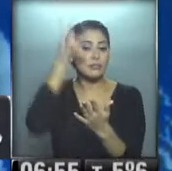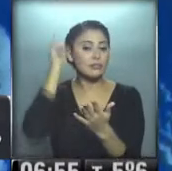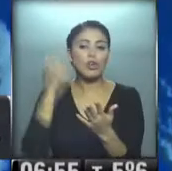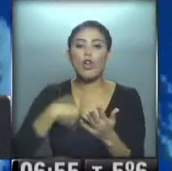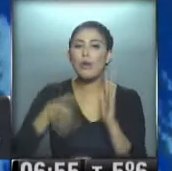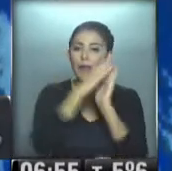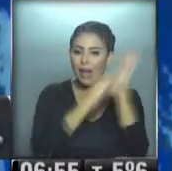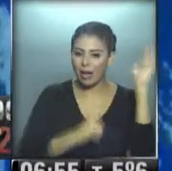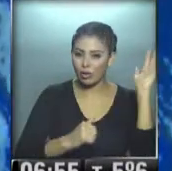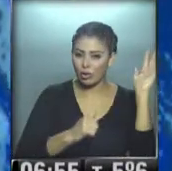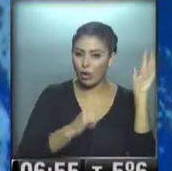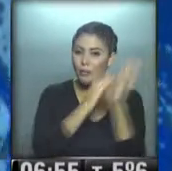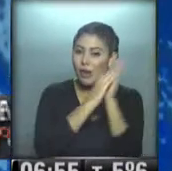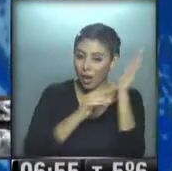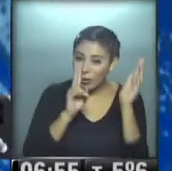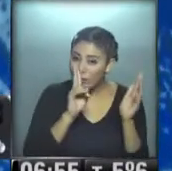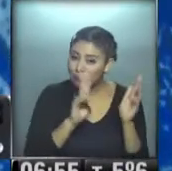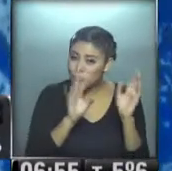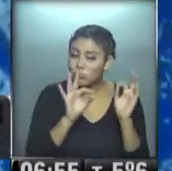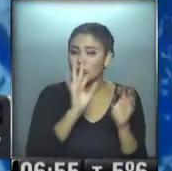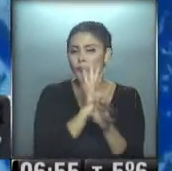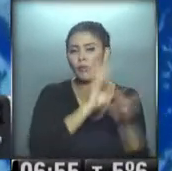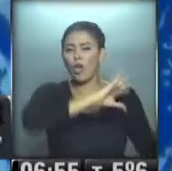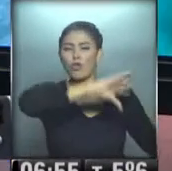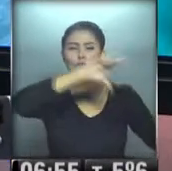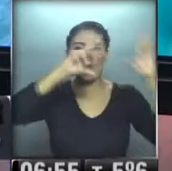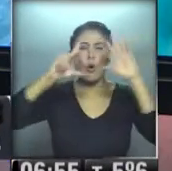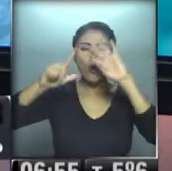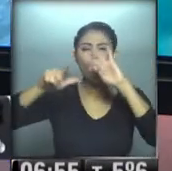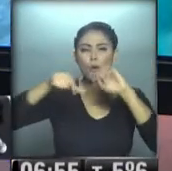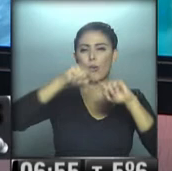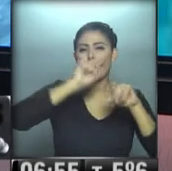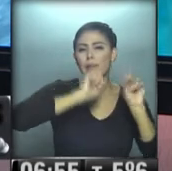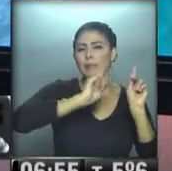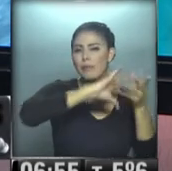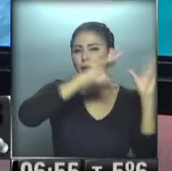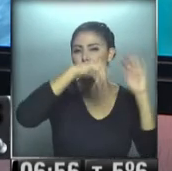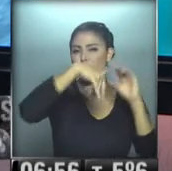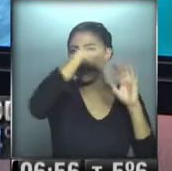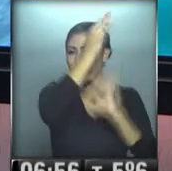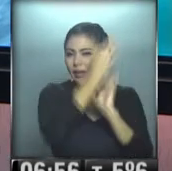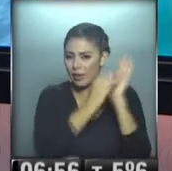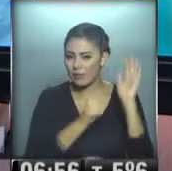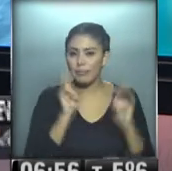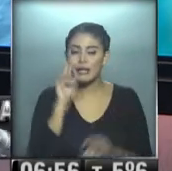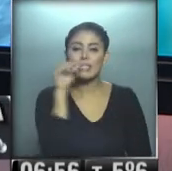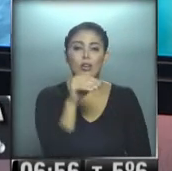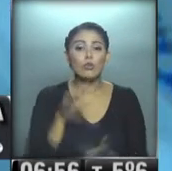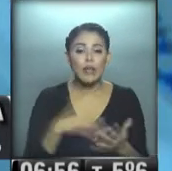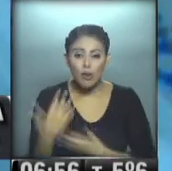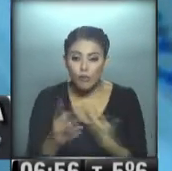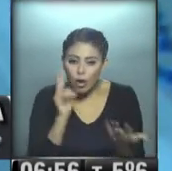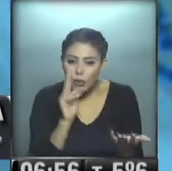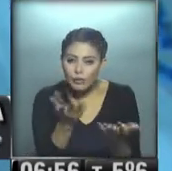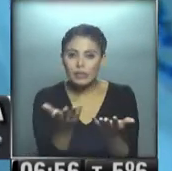blanco, blanco intenso, nubes que van a provocar nevadas. Fíjense ustedes, Santa Cruz, Tierra del Fuego, no en